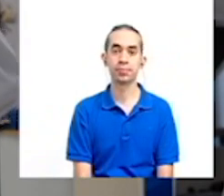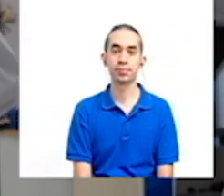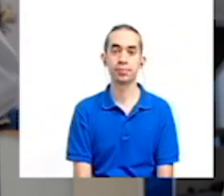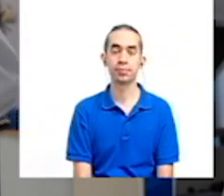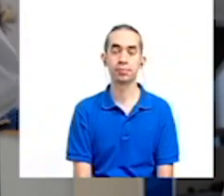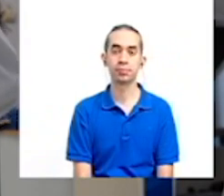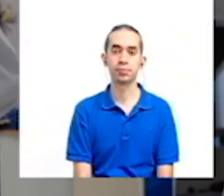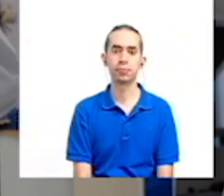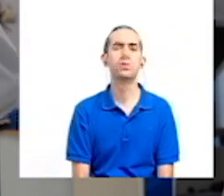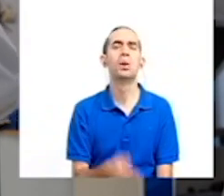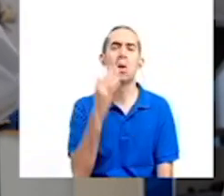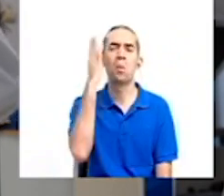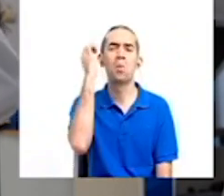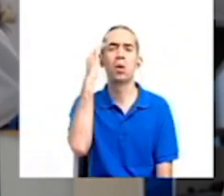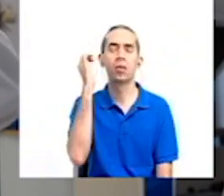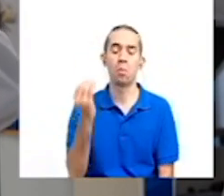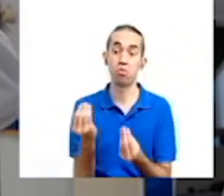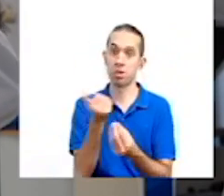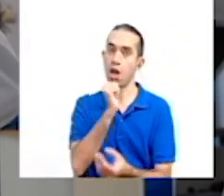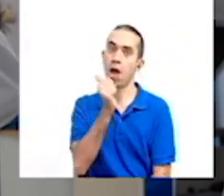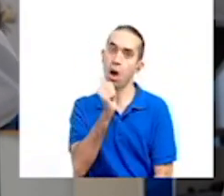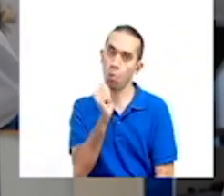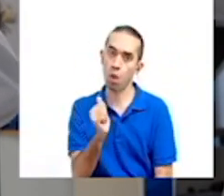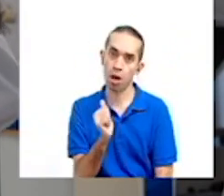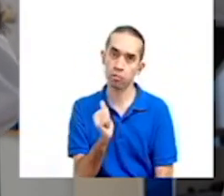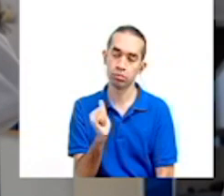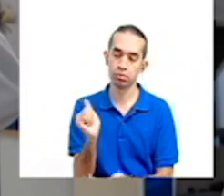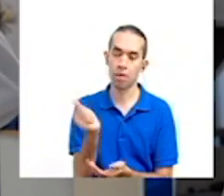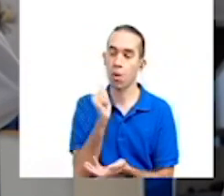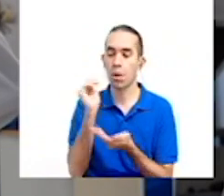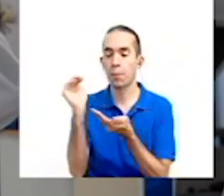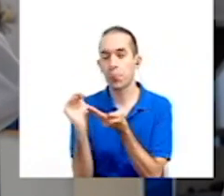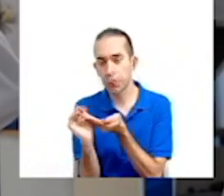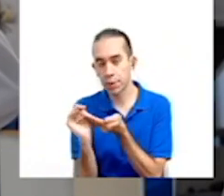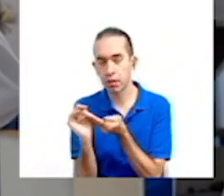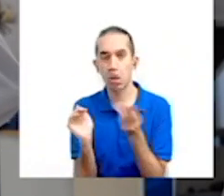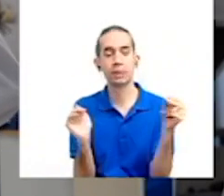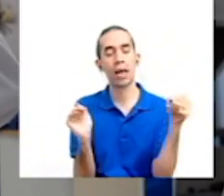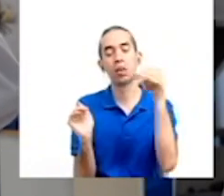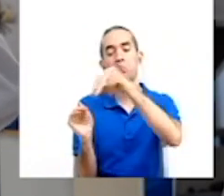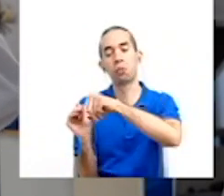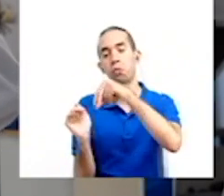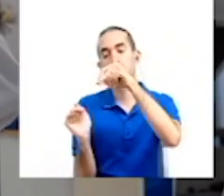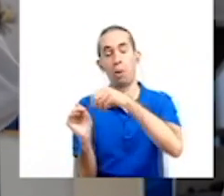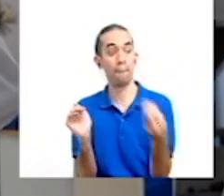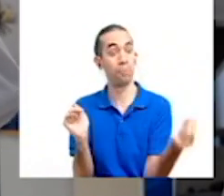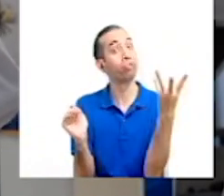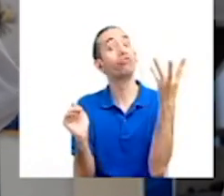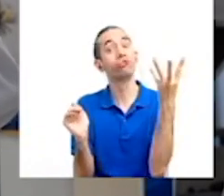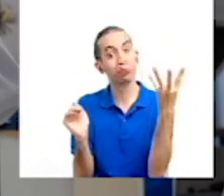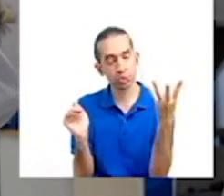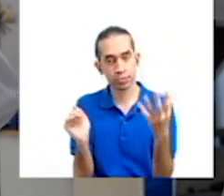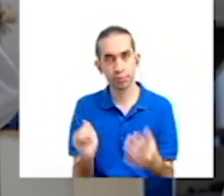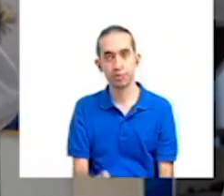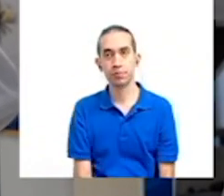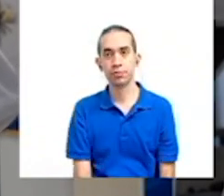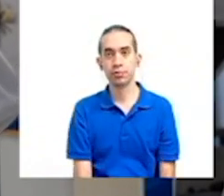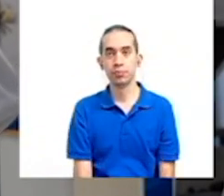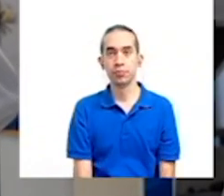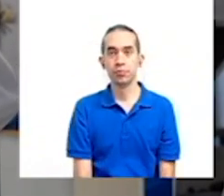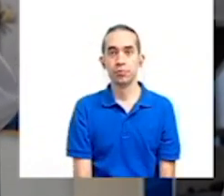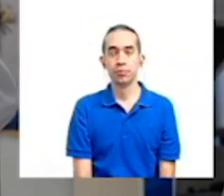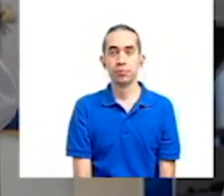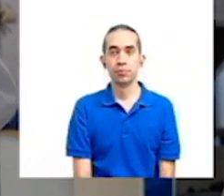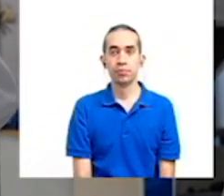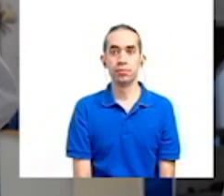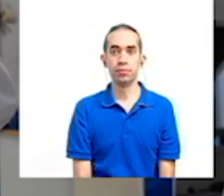Eso es por la cantidad de agua que tengo. Si hubiera tenido menos agua, con la sal que le he echado, ya se encendería el bombillo casi que todo.